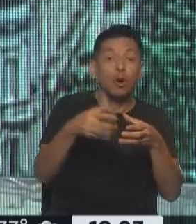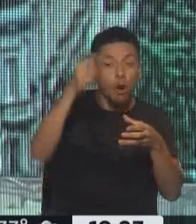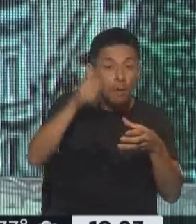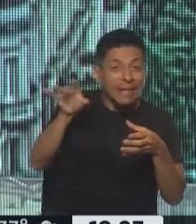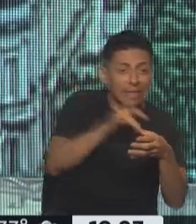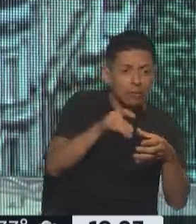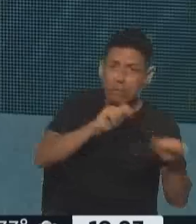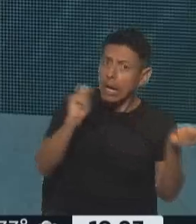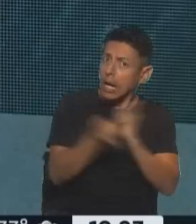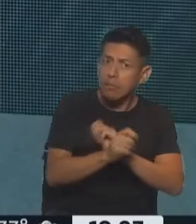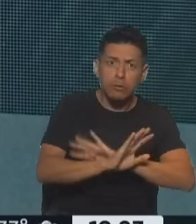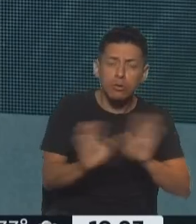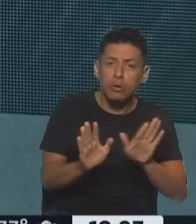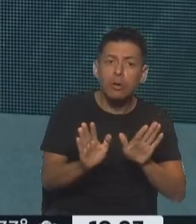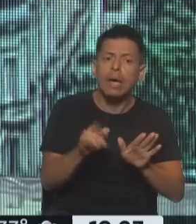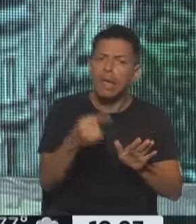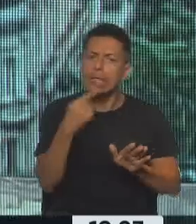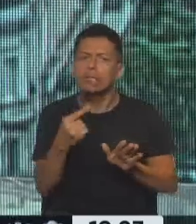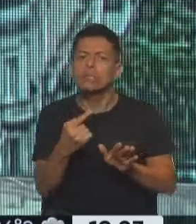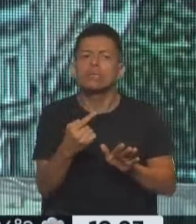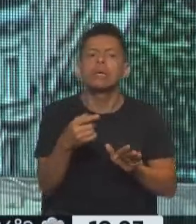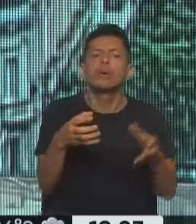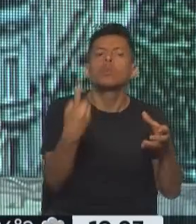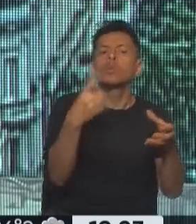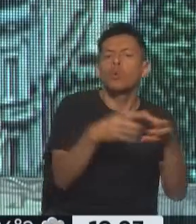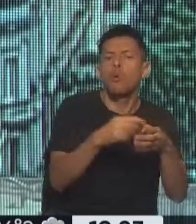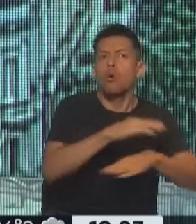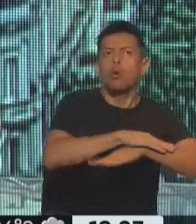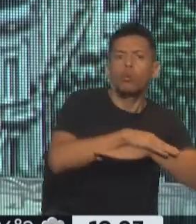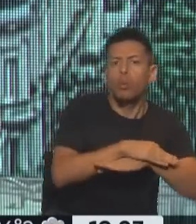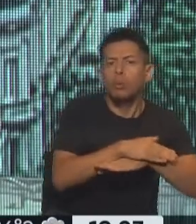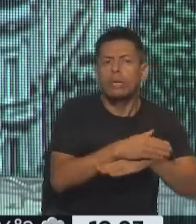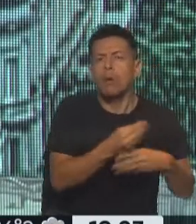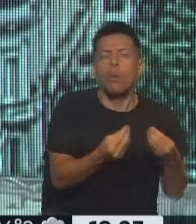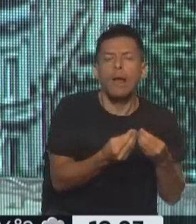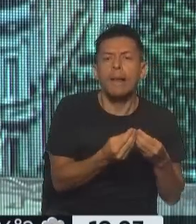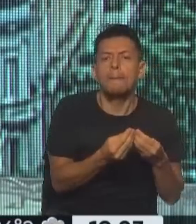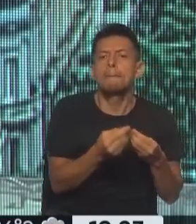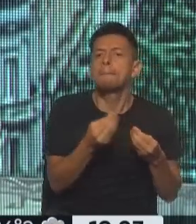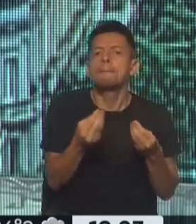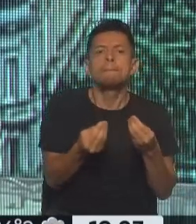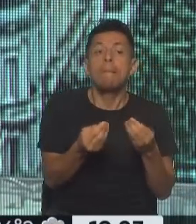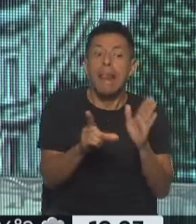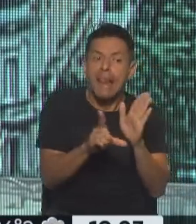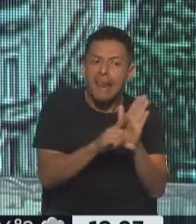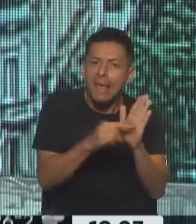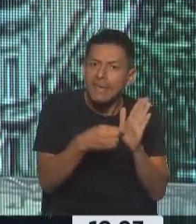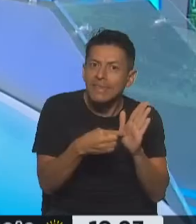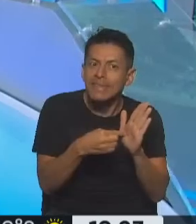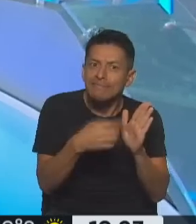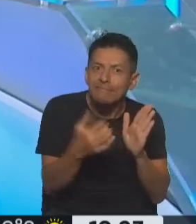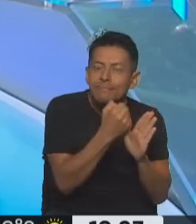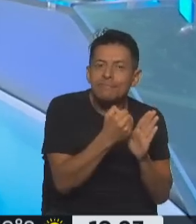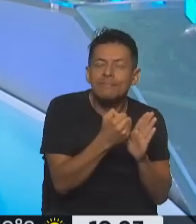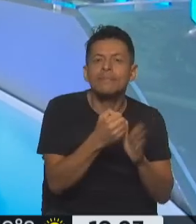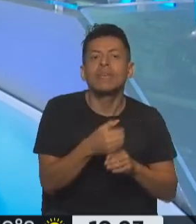ahí hablan de cómo debería comportarse uno de los bloques para que se consolide esta ley que estaba